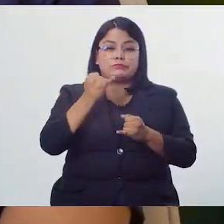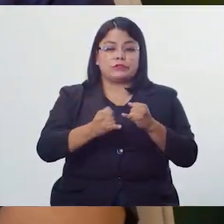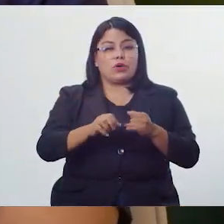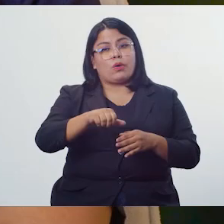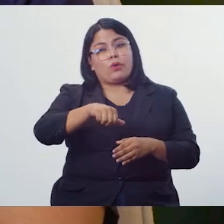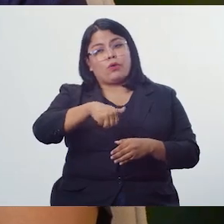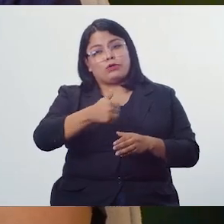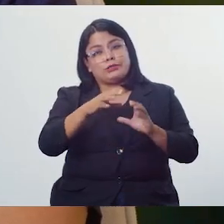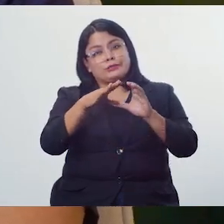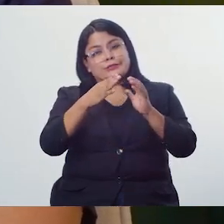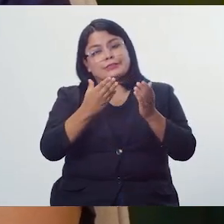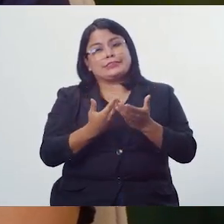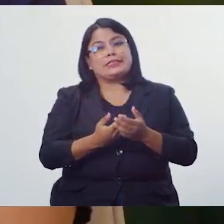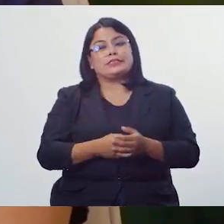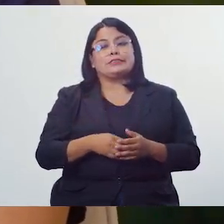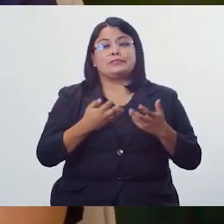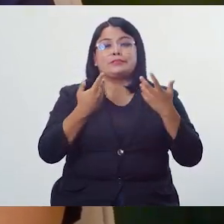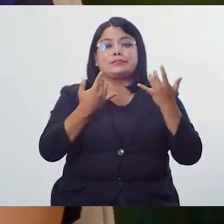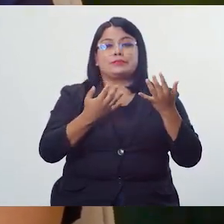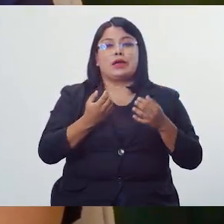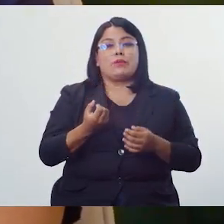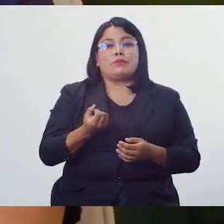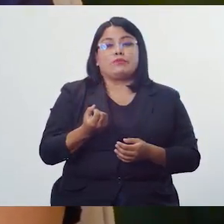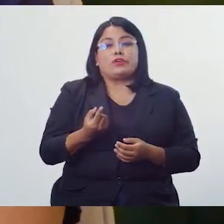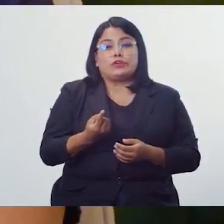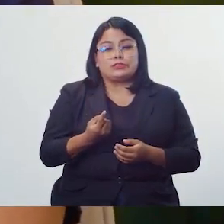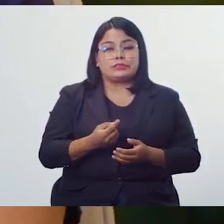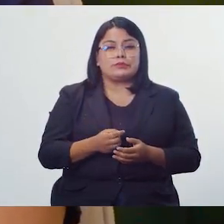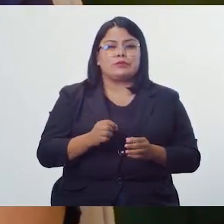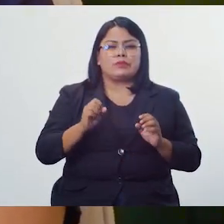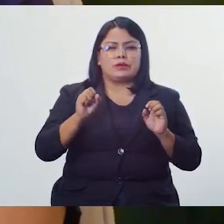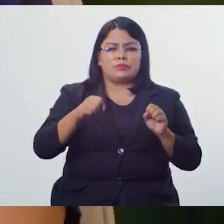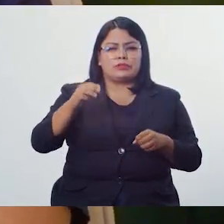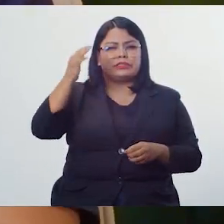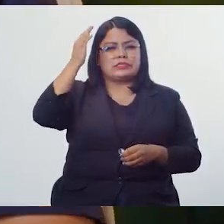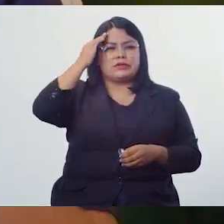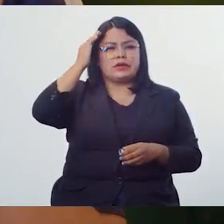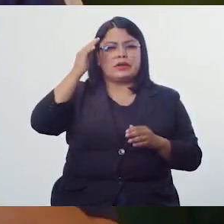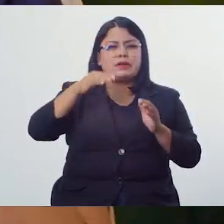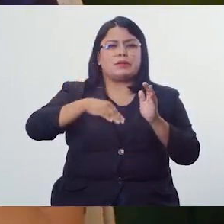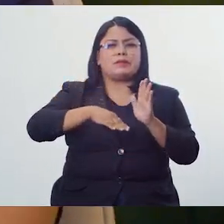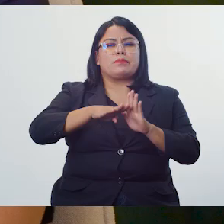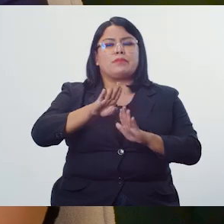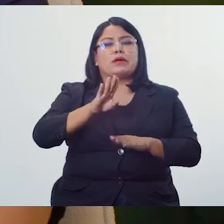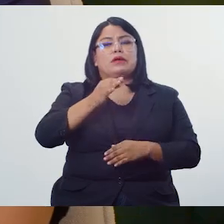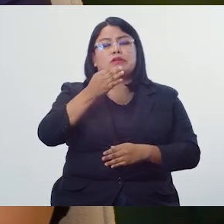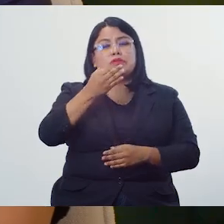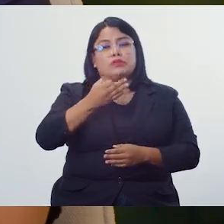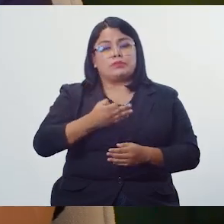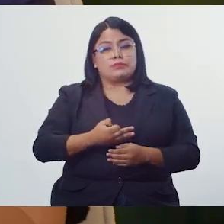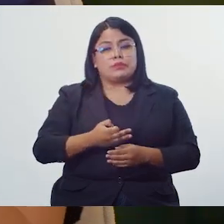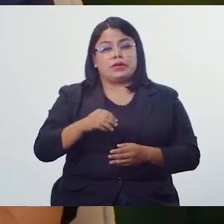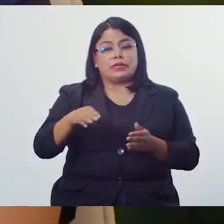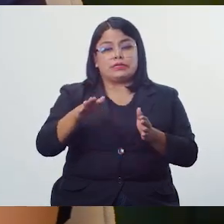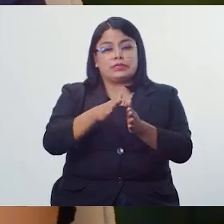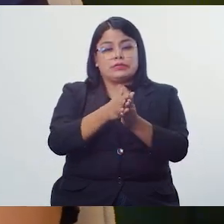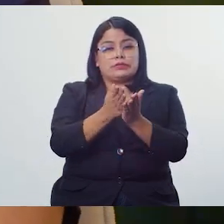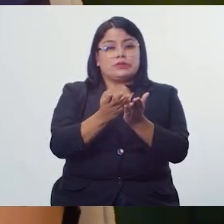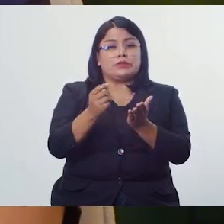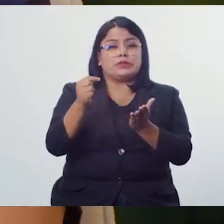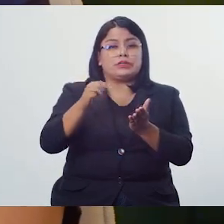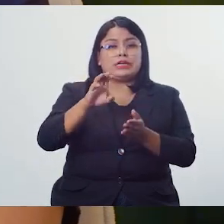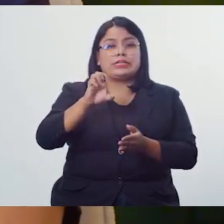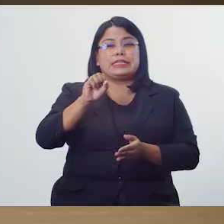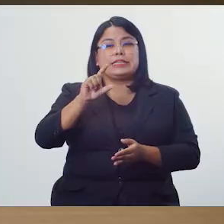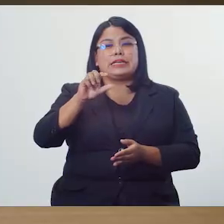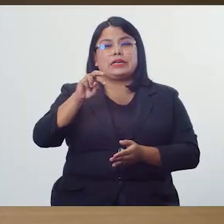final de otro webinar más. Los esperamos en la próxima jornada para conocer más acerca sobre la jornalización basada en los libros de texto